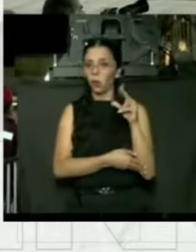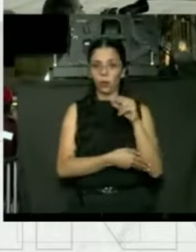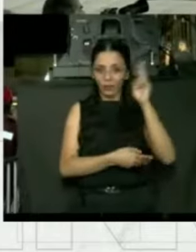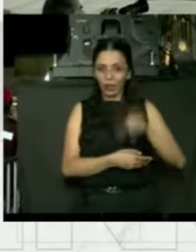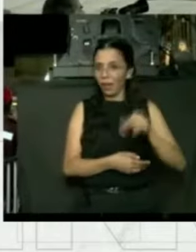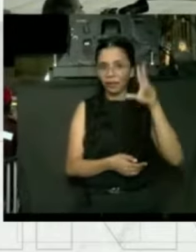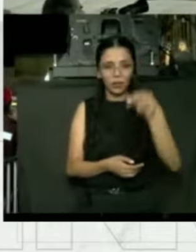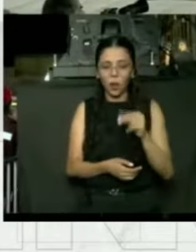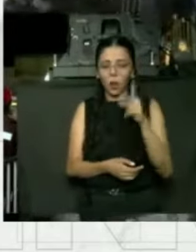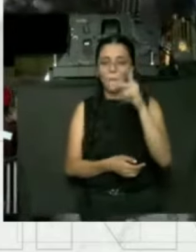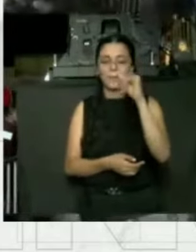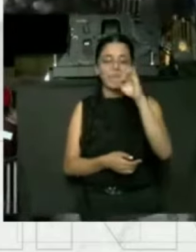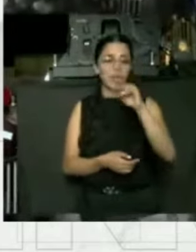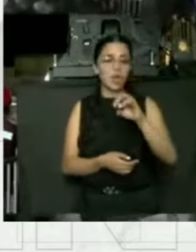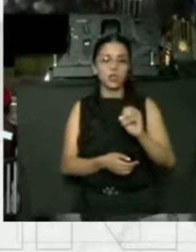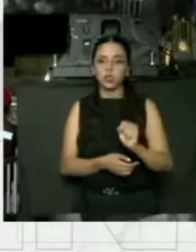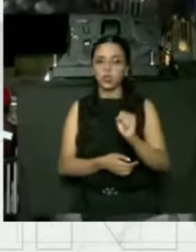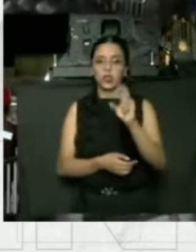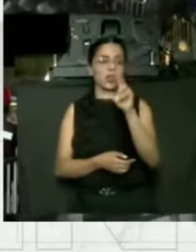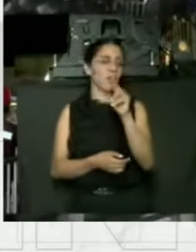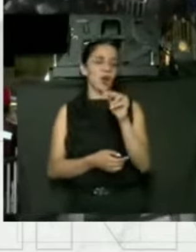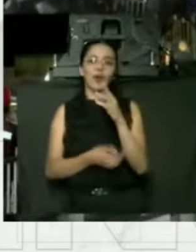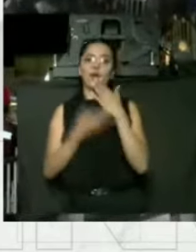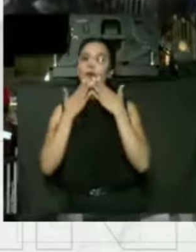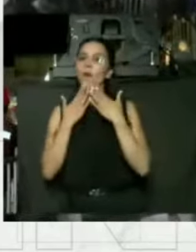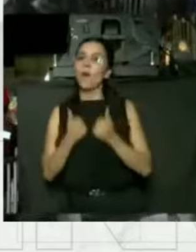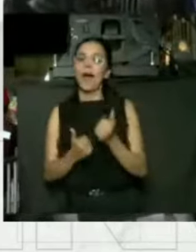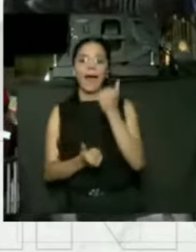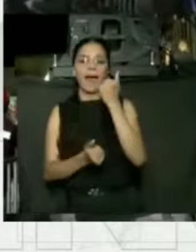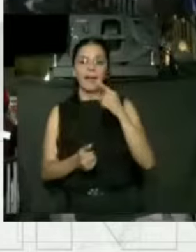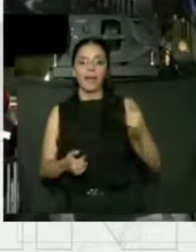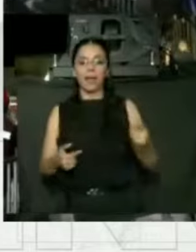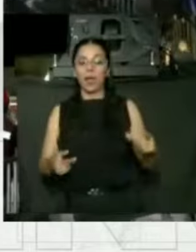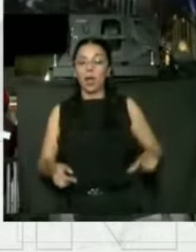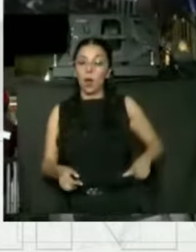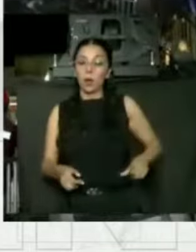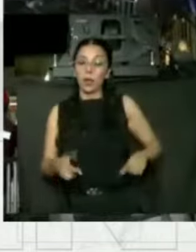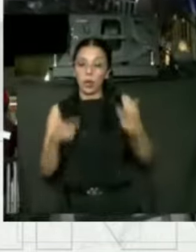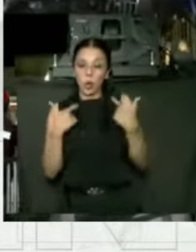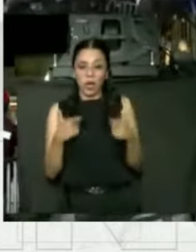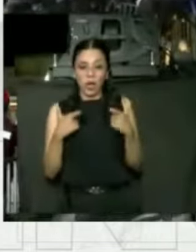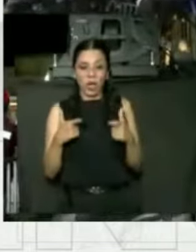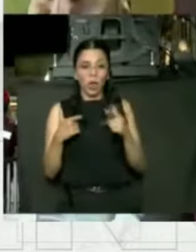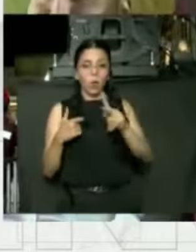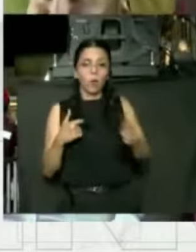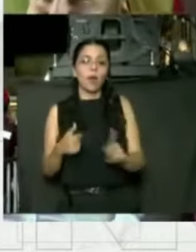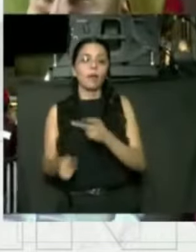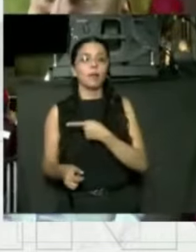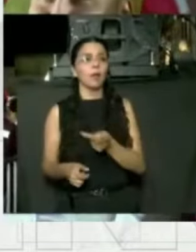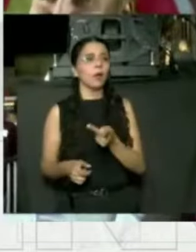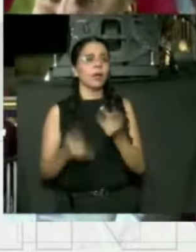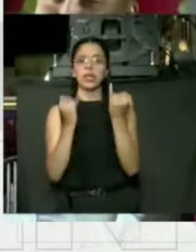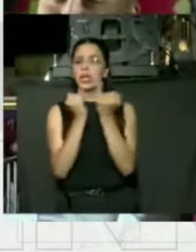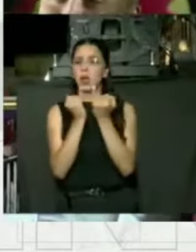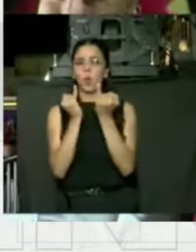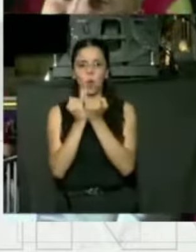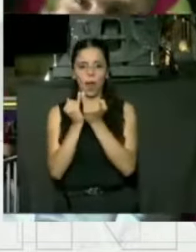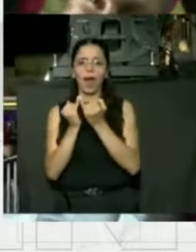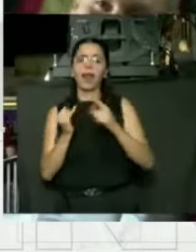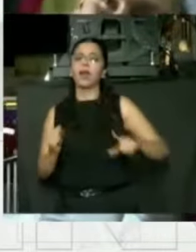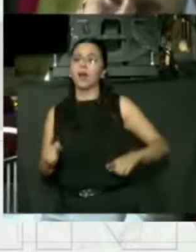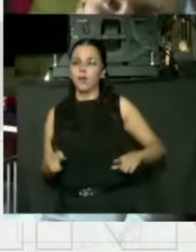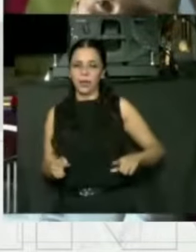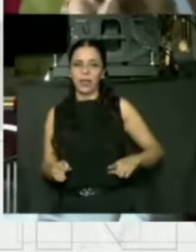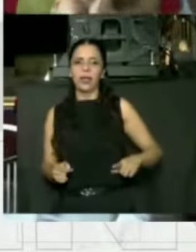no? No puede haber gobierno rico con pueblo pobre. Así vamos a gobernar. Y el